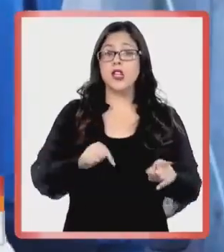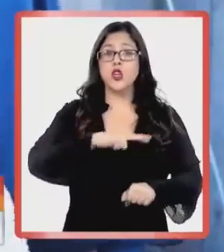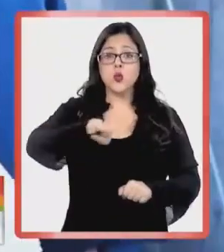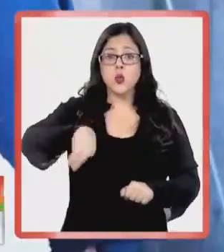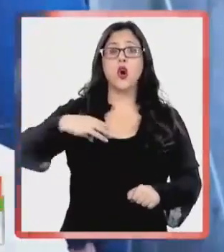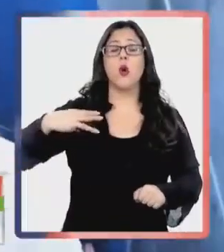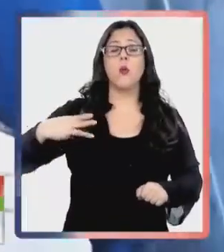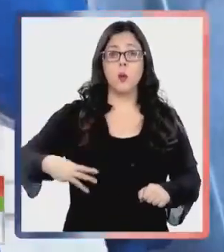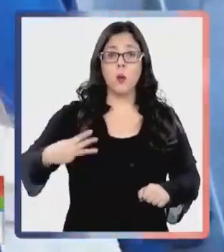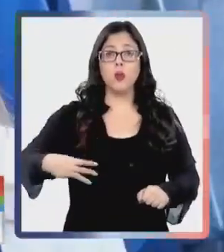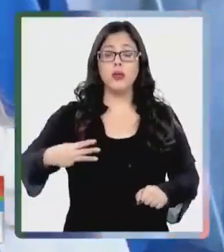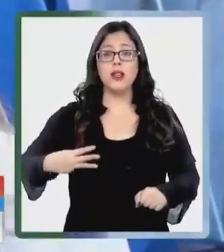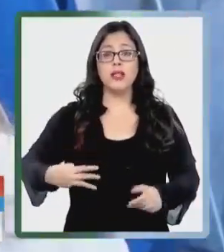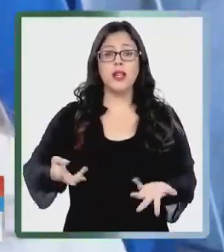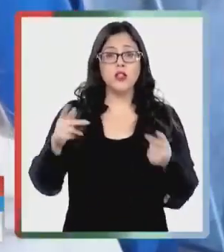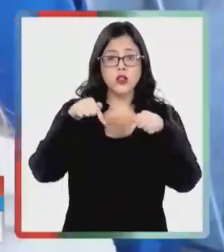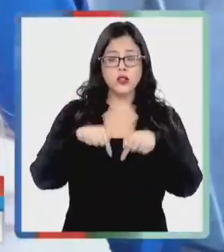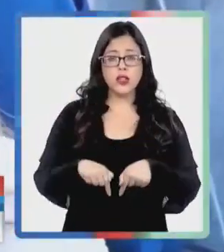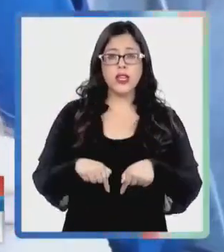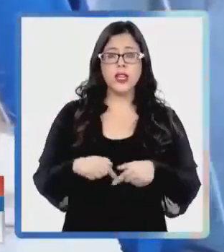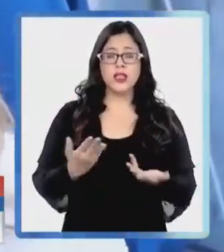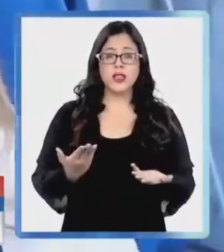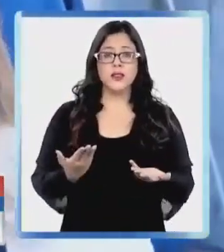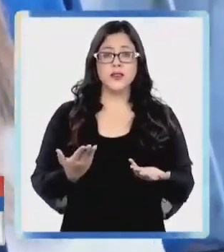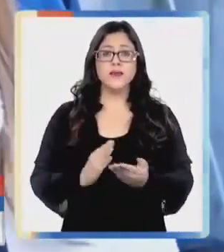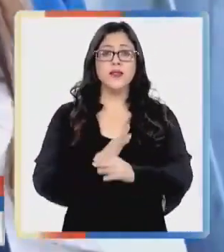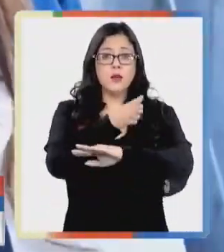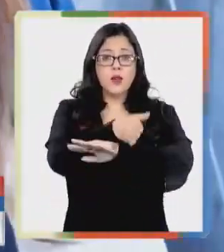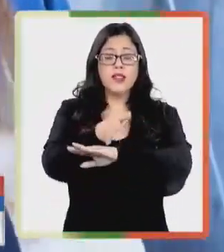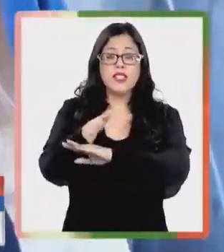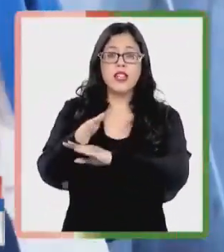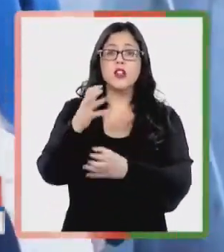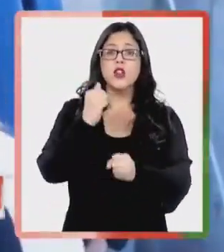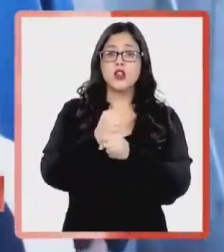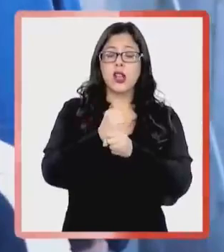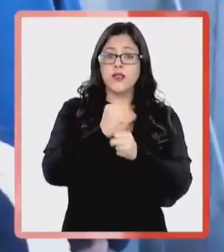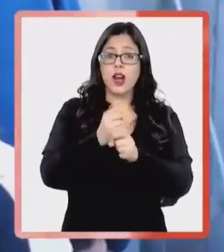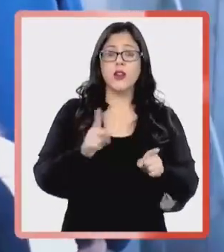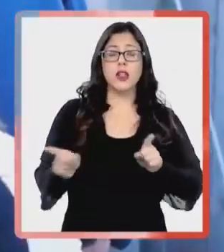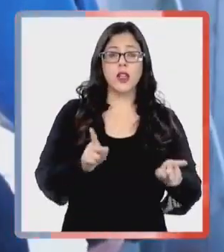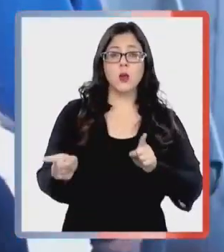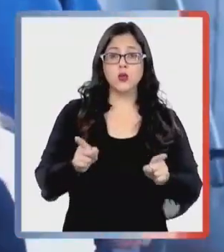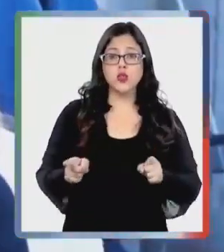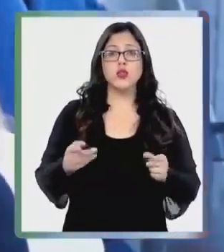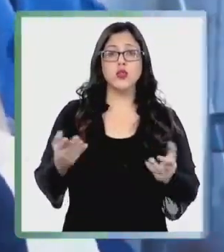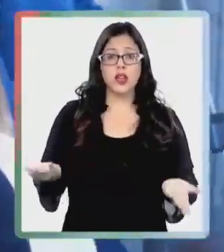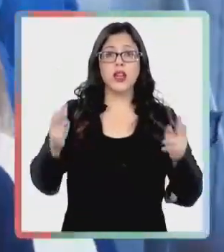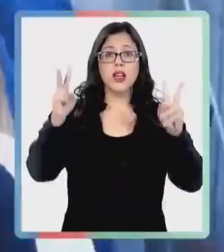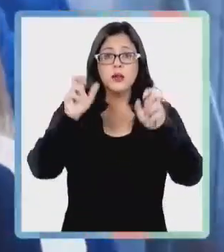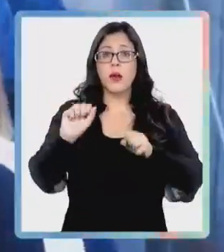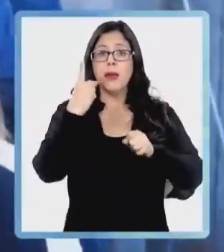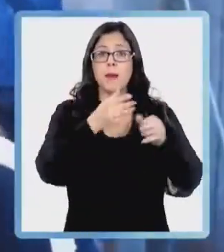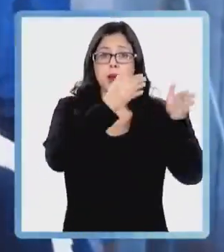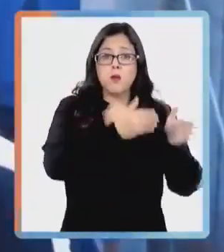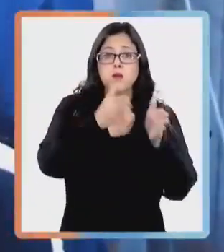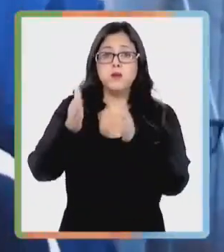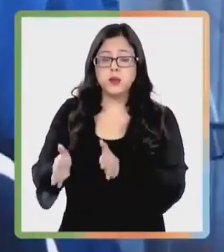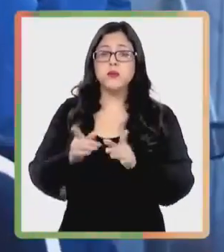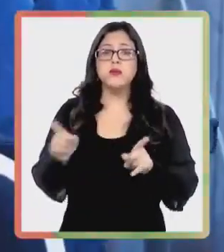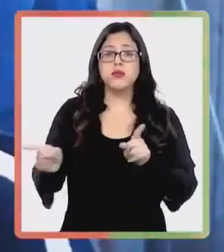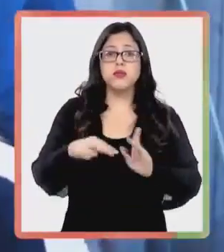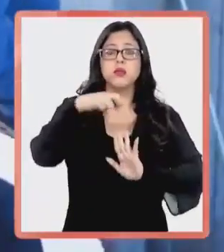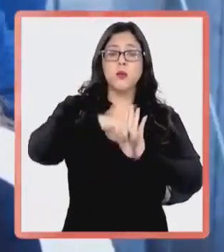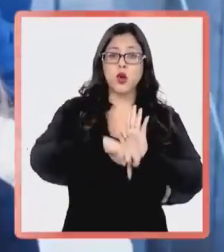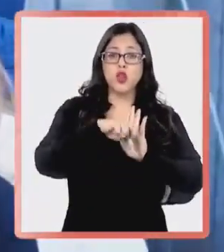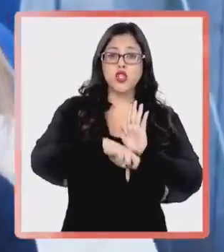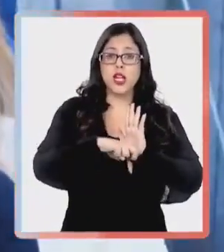gestión como municipalidad. Hoy día estamos visitando ya las obras en ejecución que corresponde a la primera etapa de ejecución